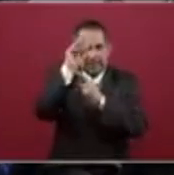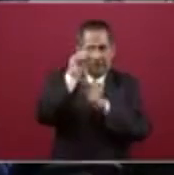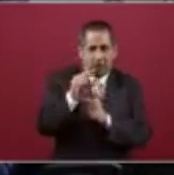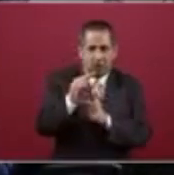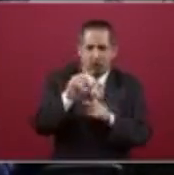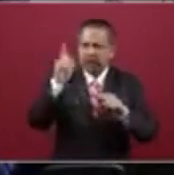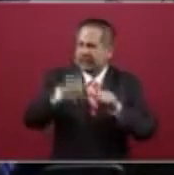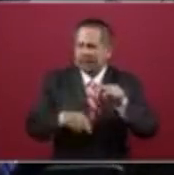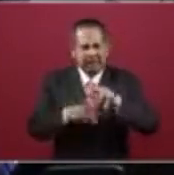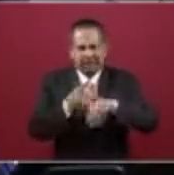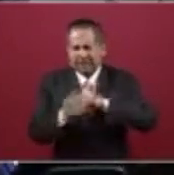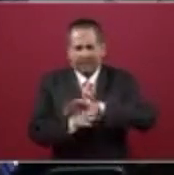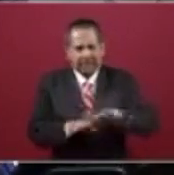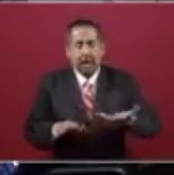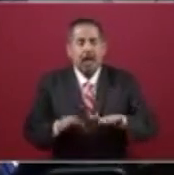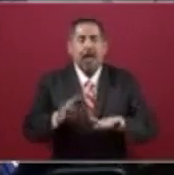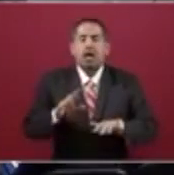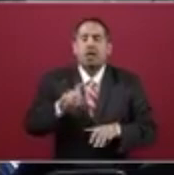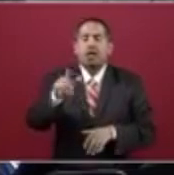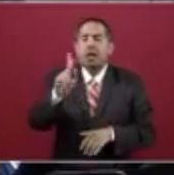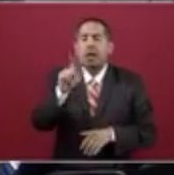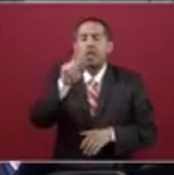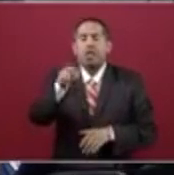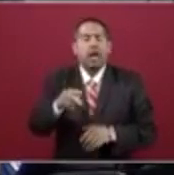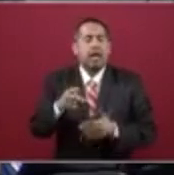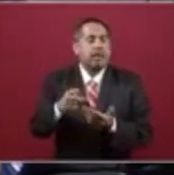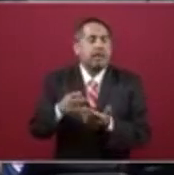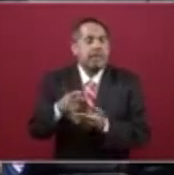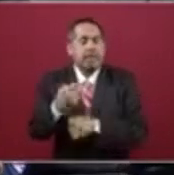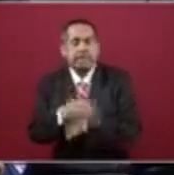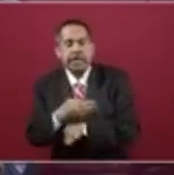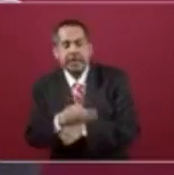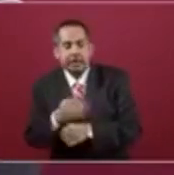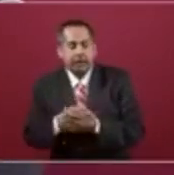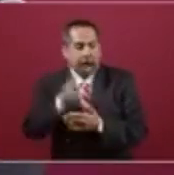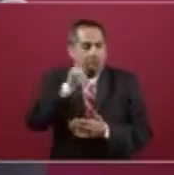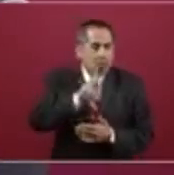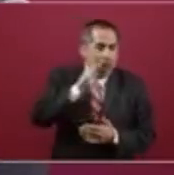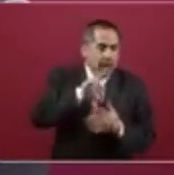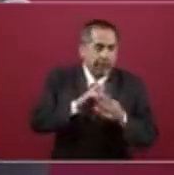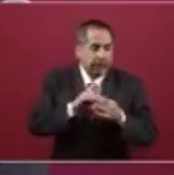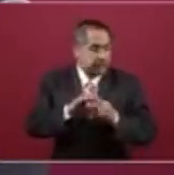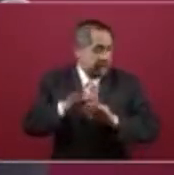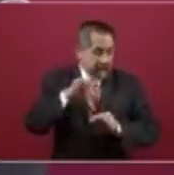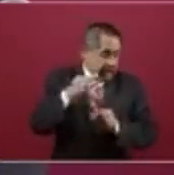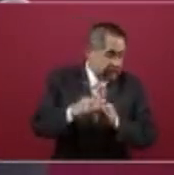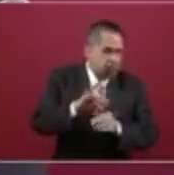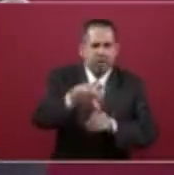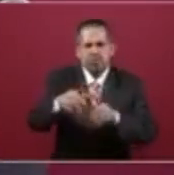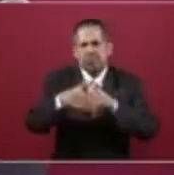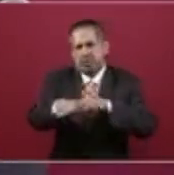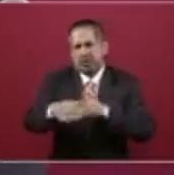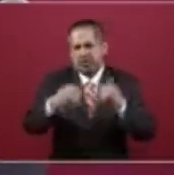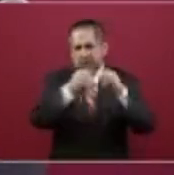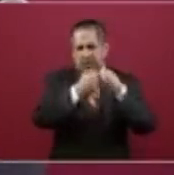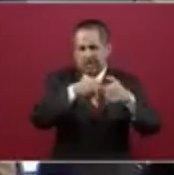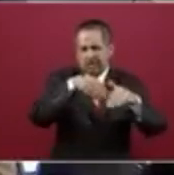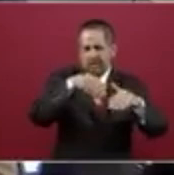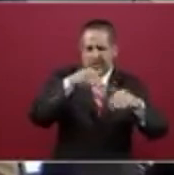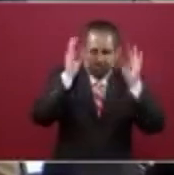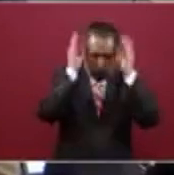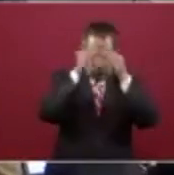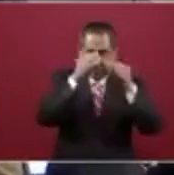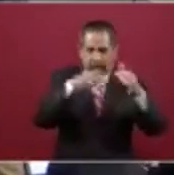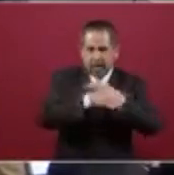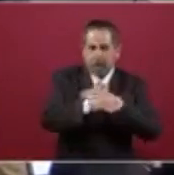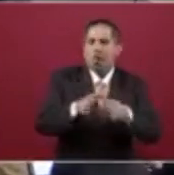semáforos y si habrá un plan piloto de programa antes de echarlo a andar en su totalidad de los cruces y si es así, en qué